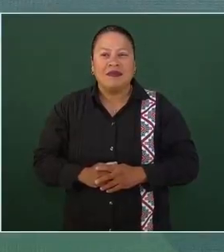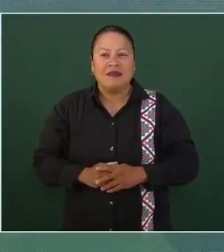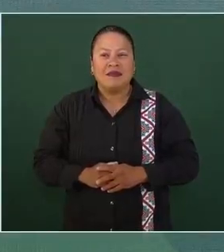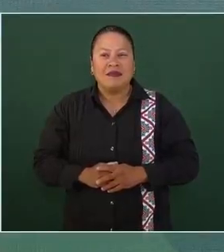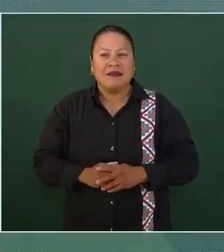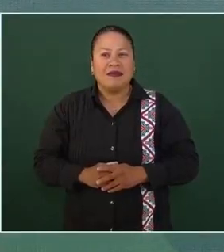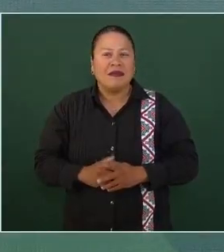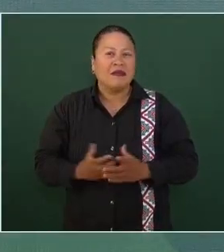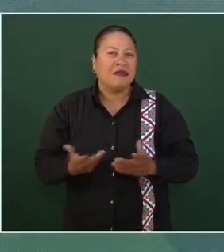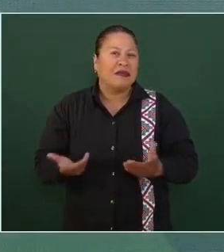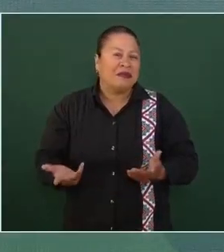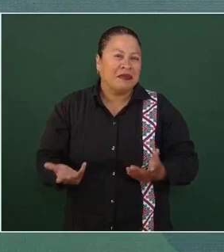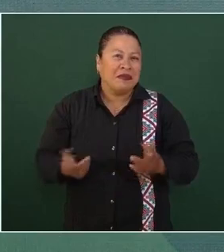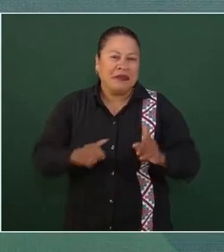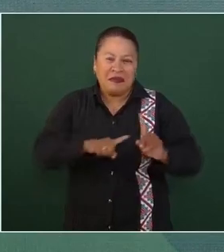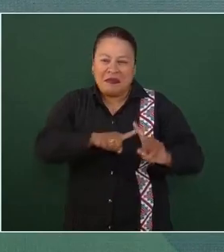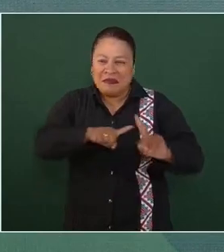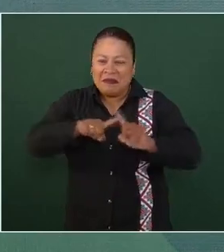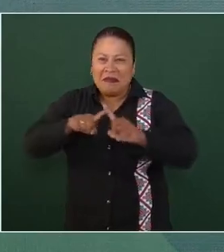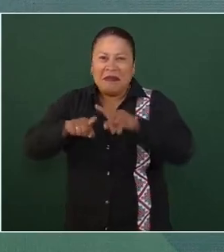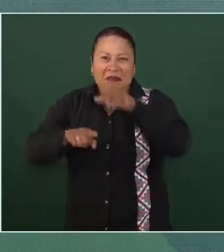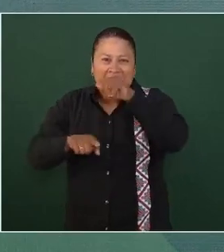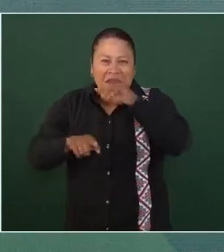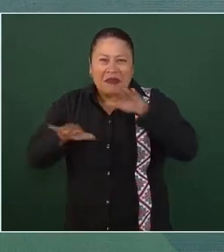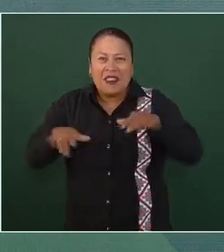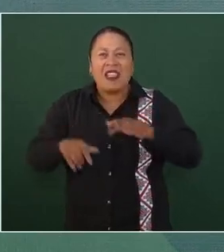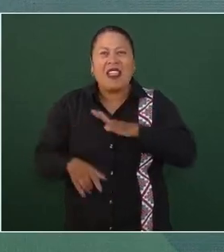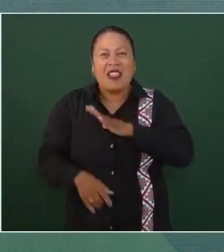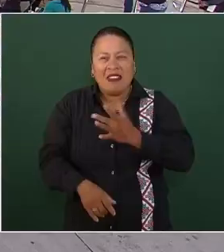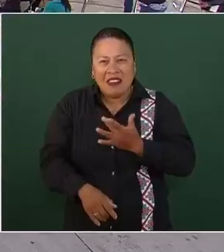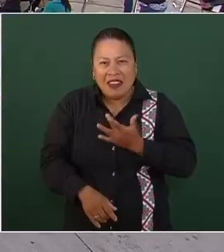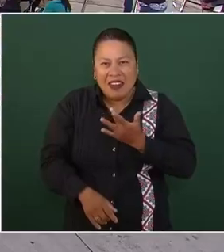y hay ranas